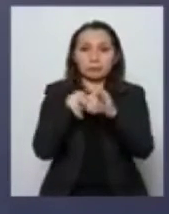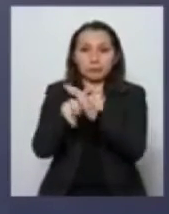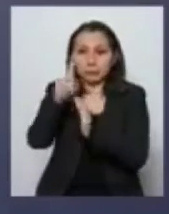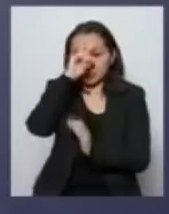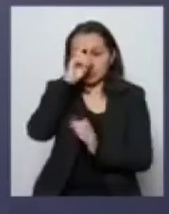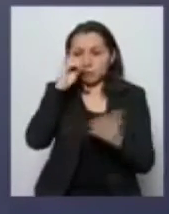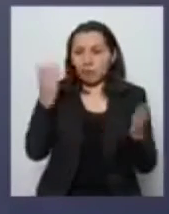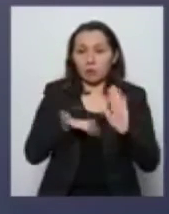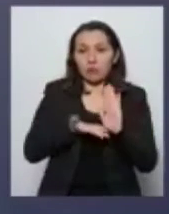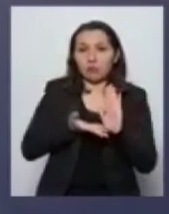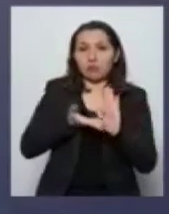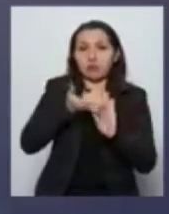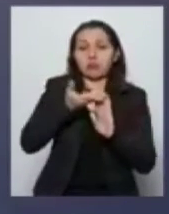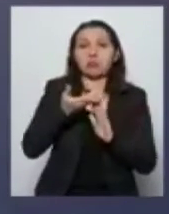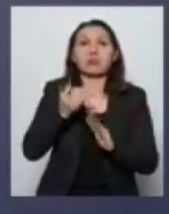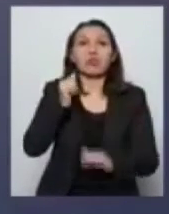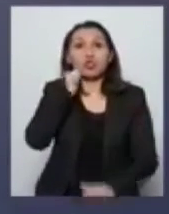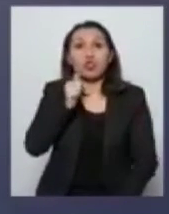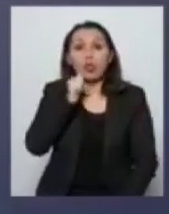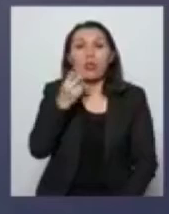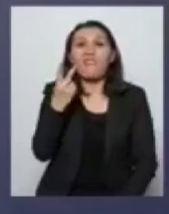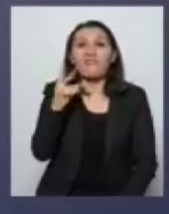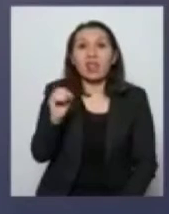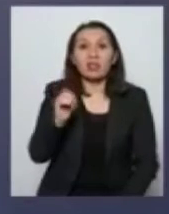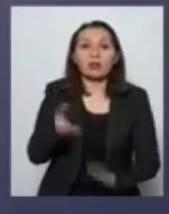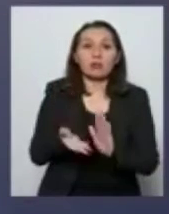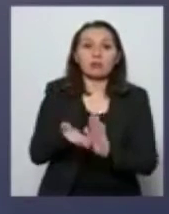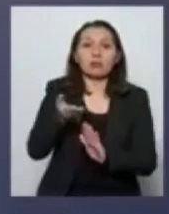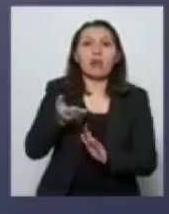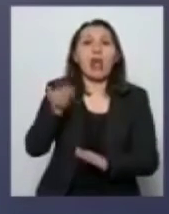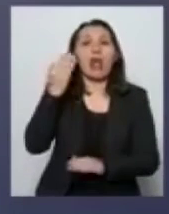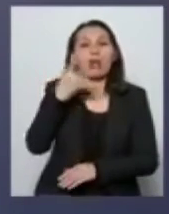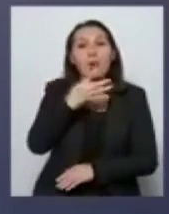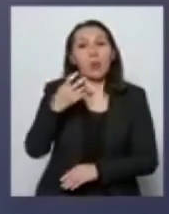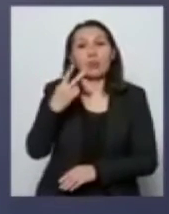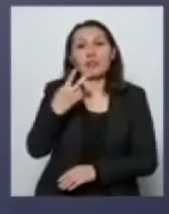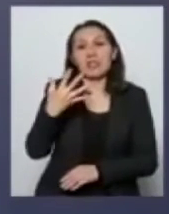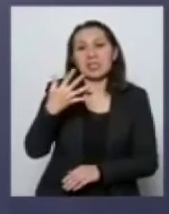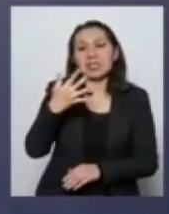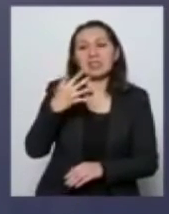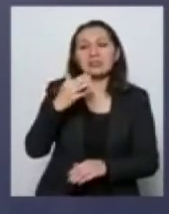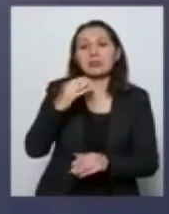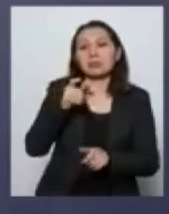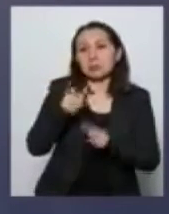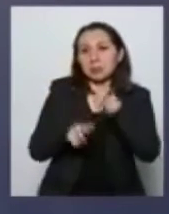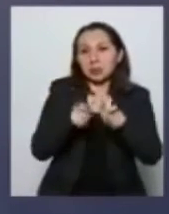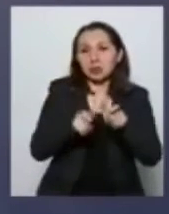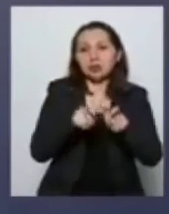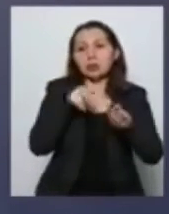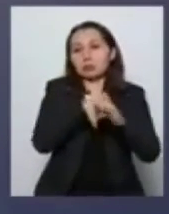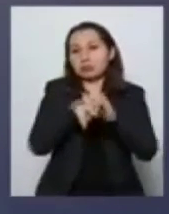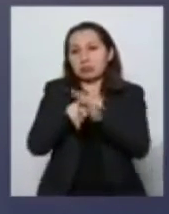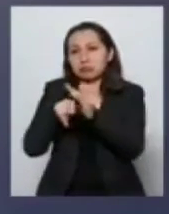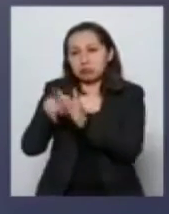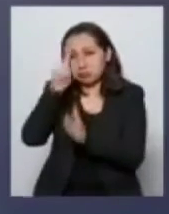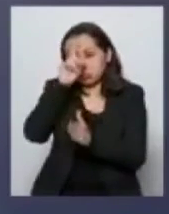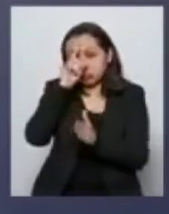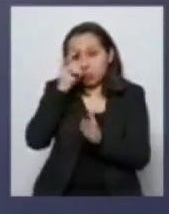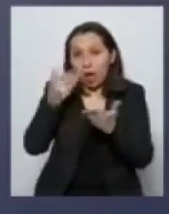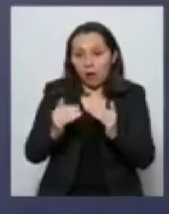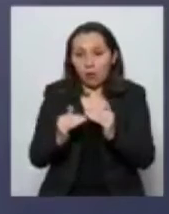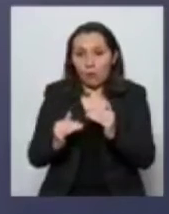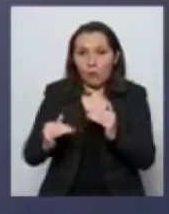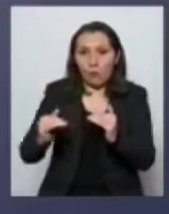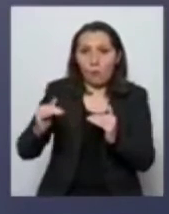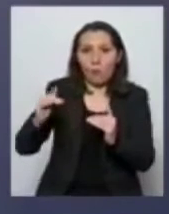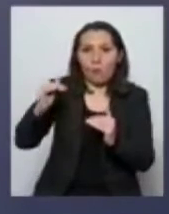han aumentado a una tasa de 20 diarios. Hace 10 días teníamos 425 pacientes, y a través de este